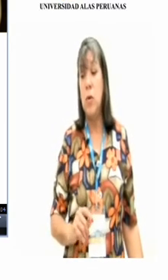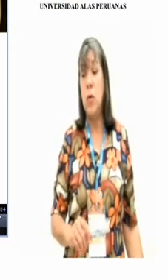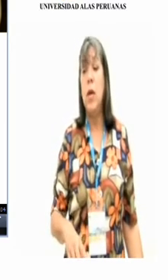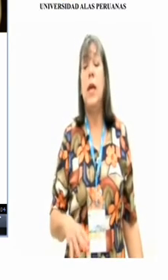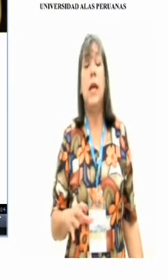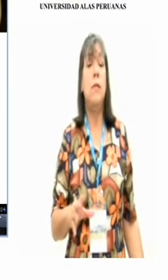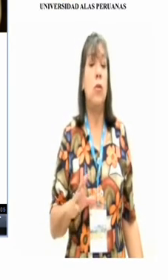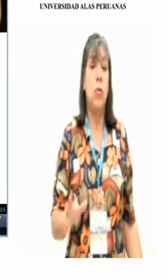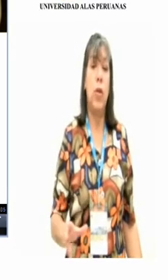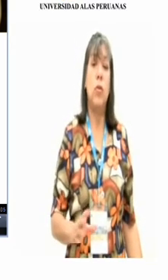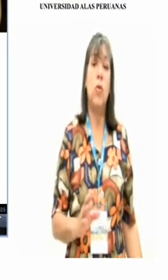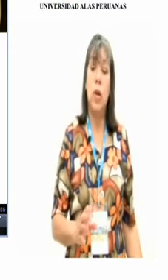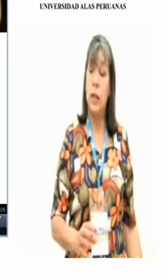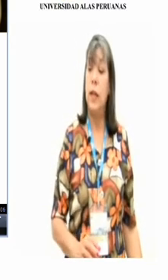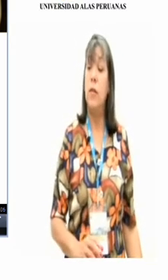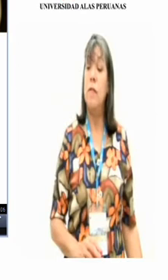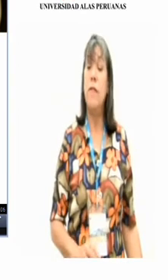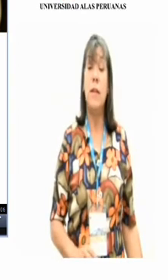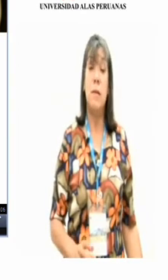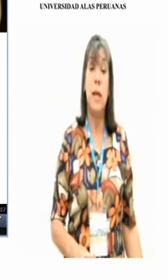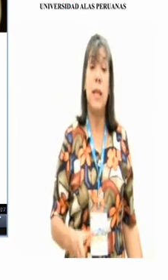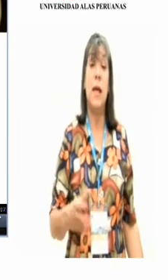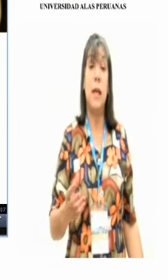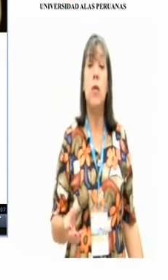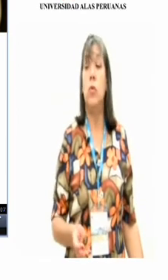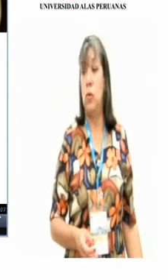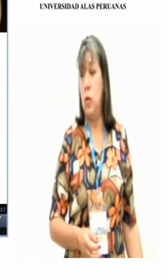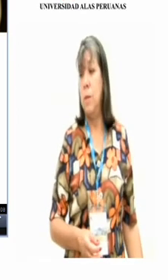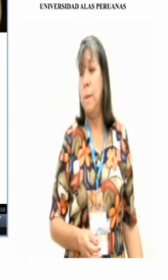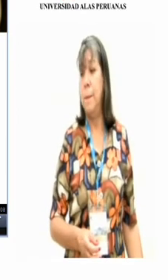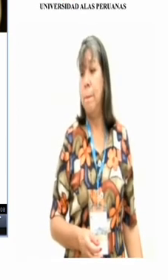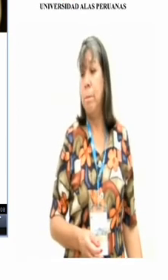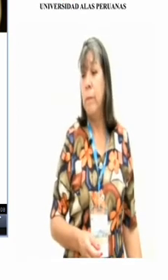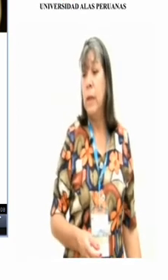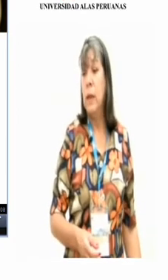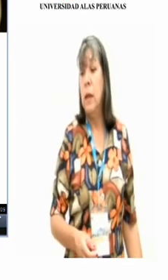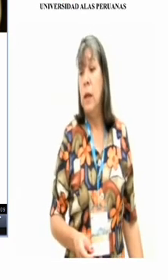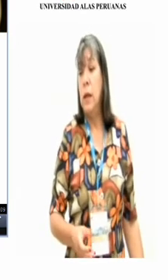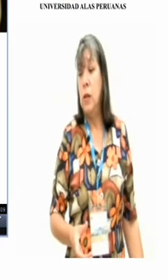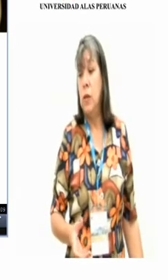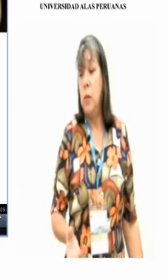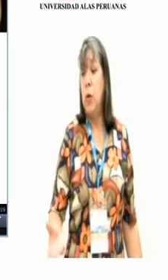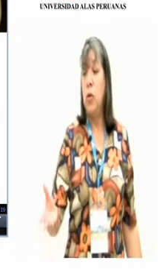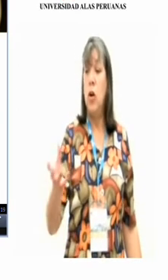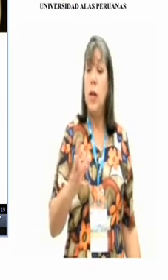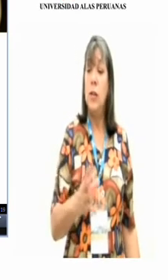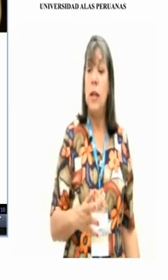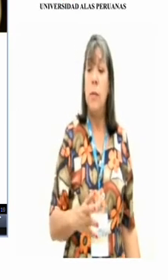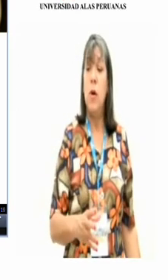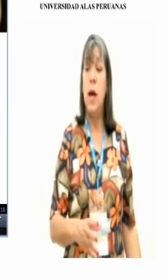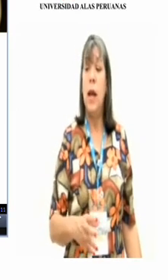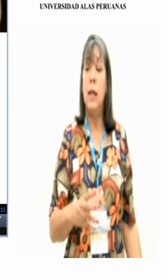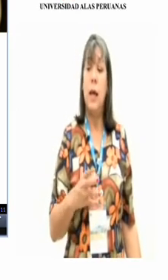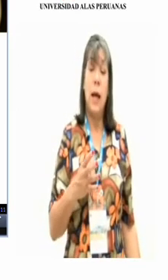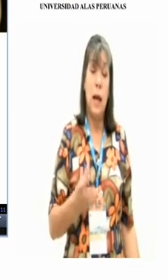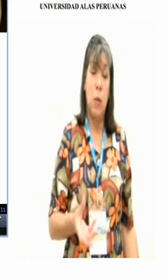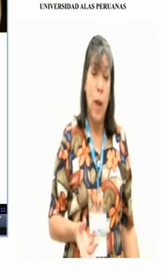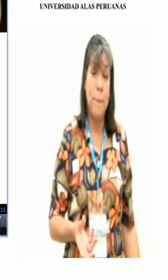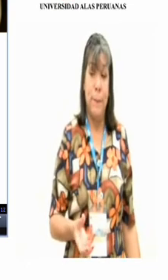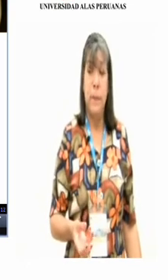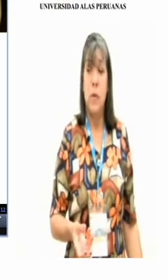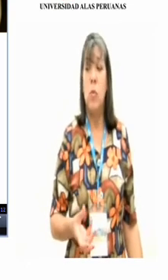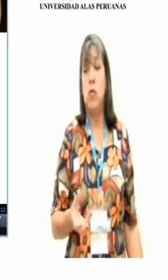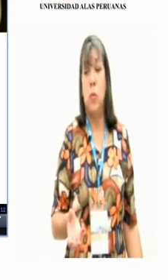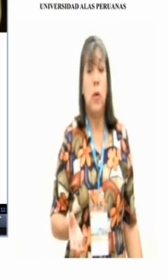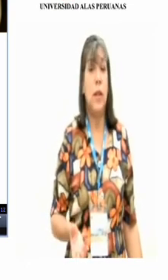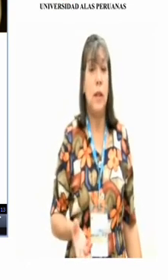en el alumno y todo esto con criterios de flexibilidad y control. Entonces, por otro lado, tenemos a la